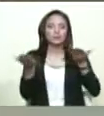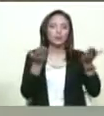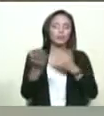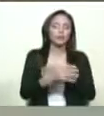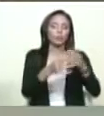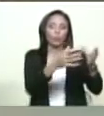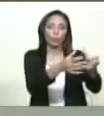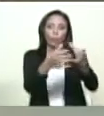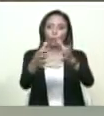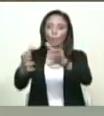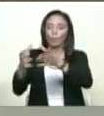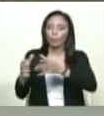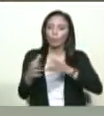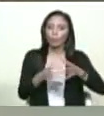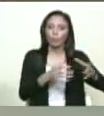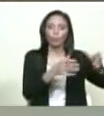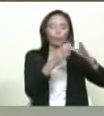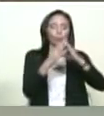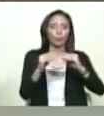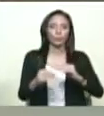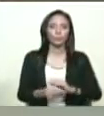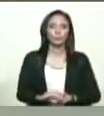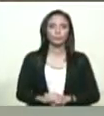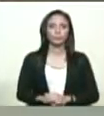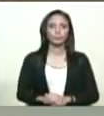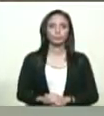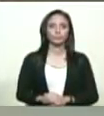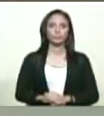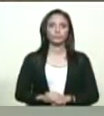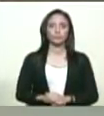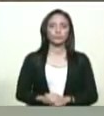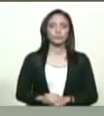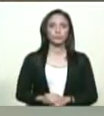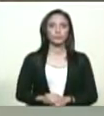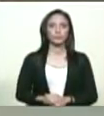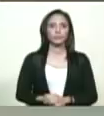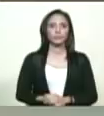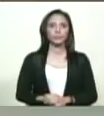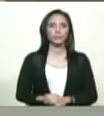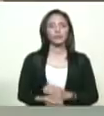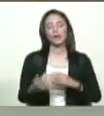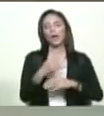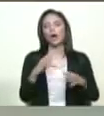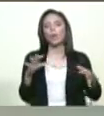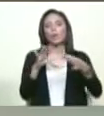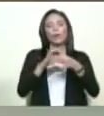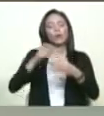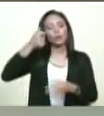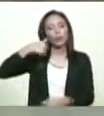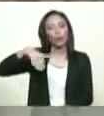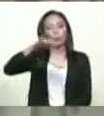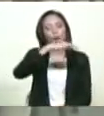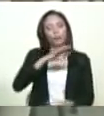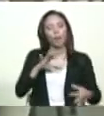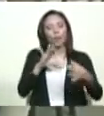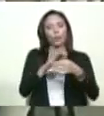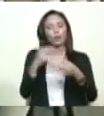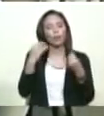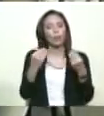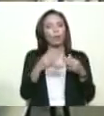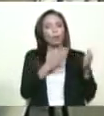los colectivos la juve de éter entre el pueblo todas las formas de